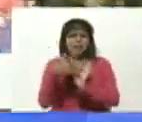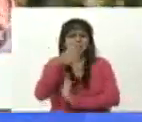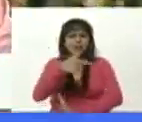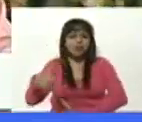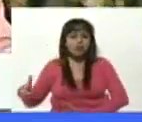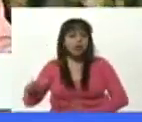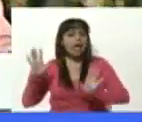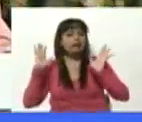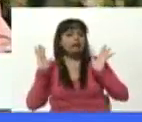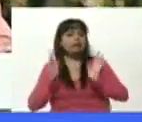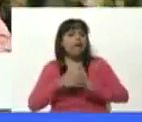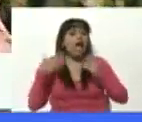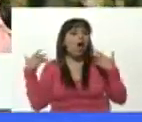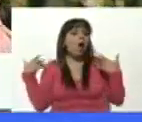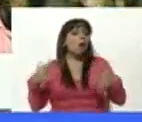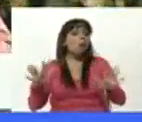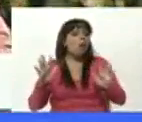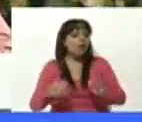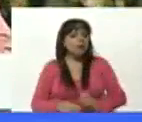Naguará, pues.